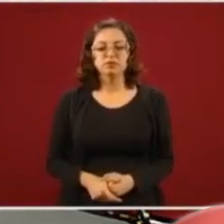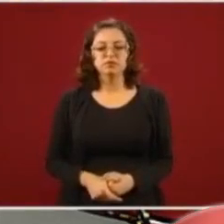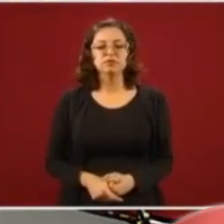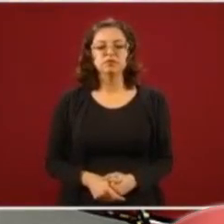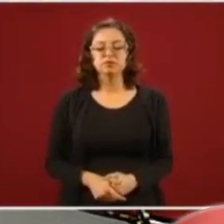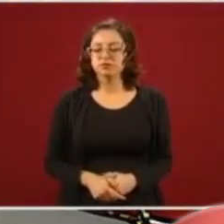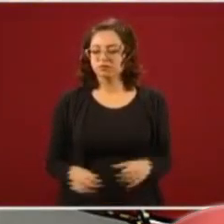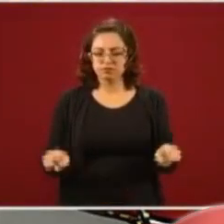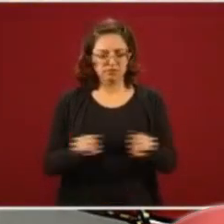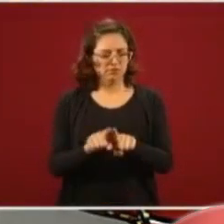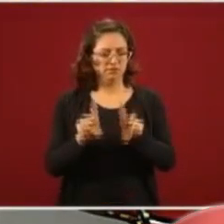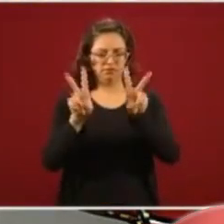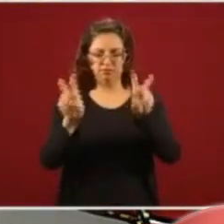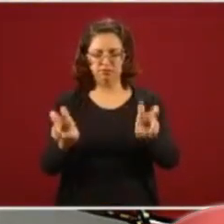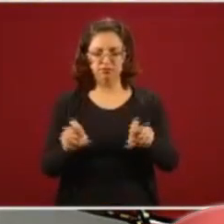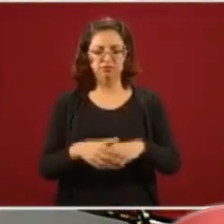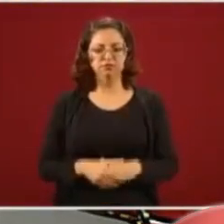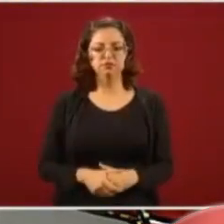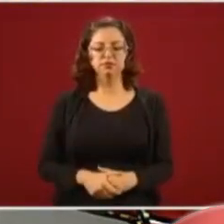Sí, sobre el tema estamos.